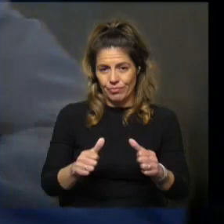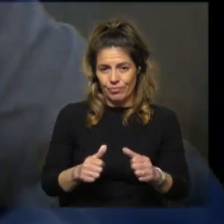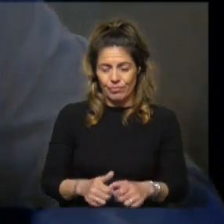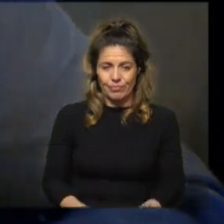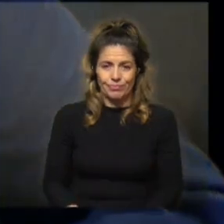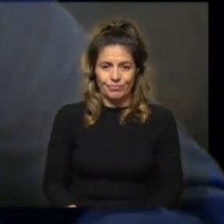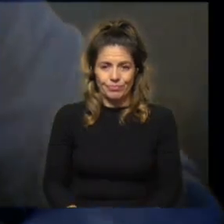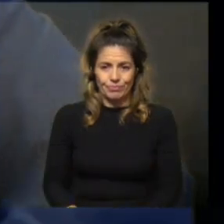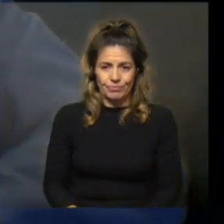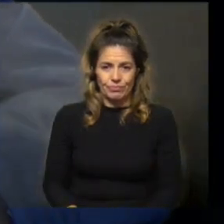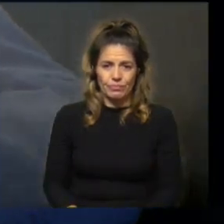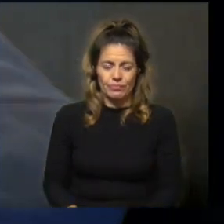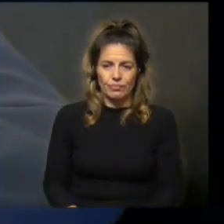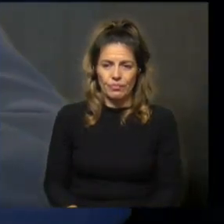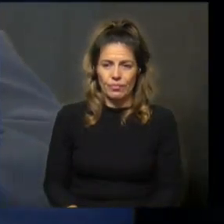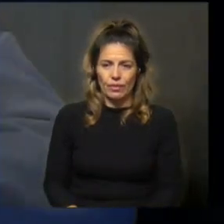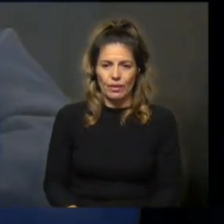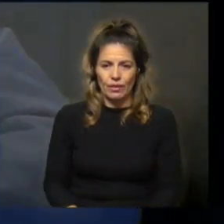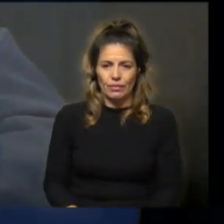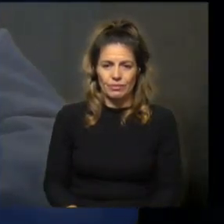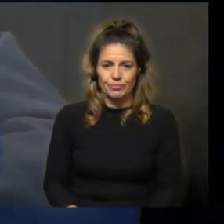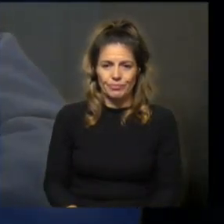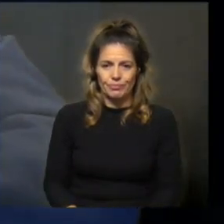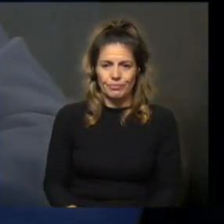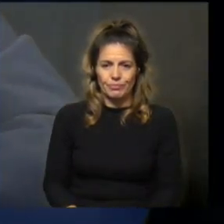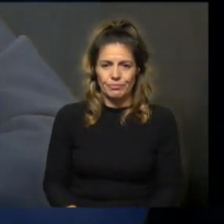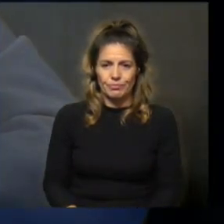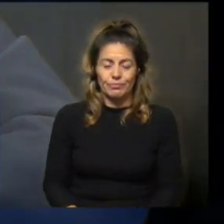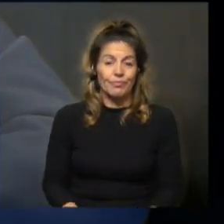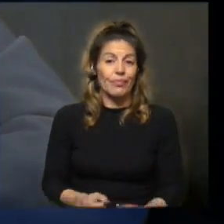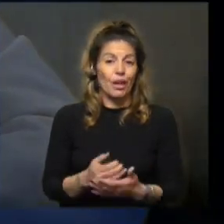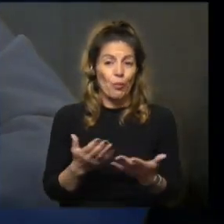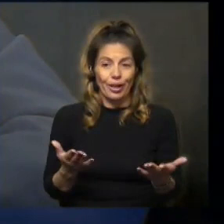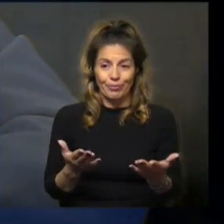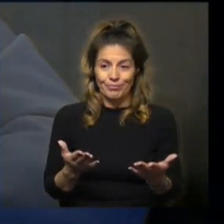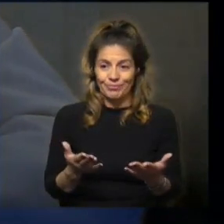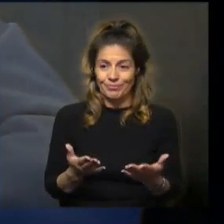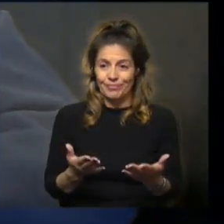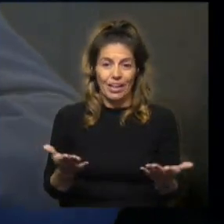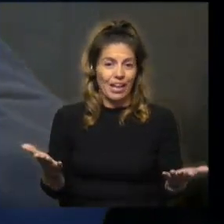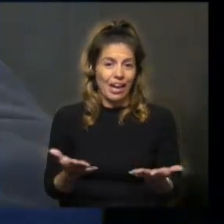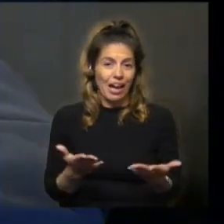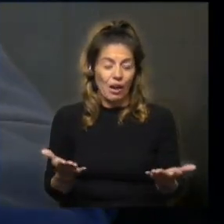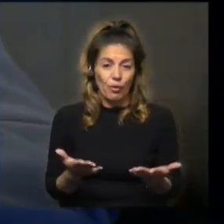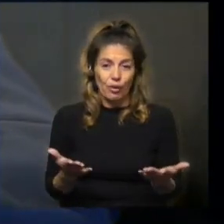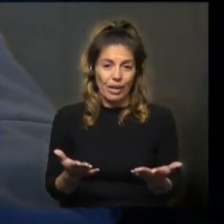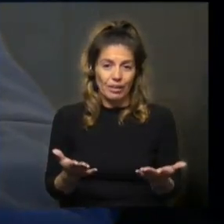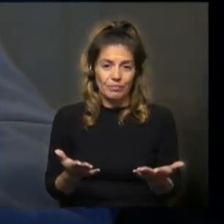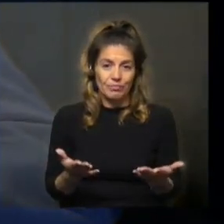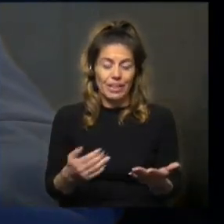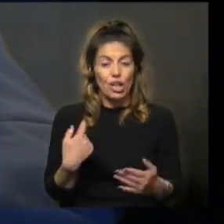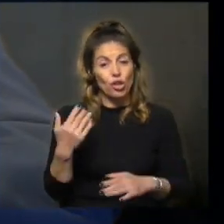está bien este y y bueno ahora Estamos en en